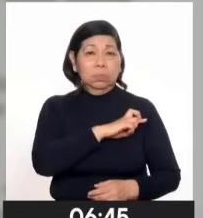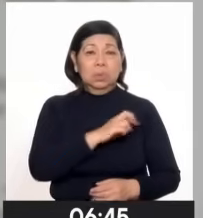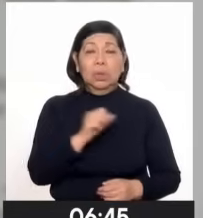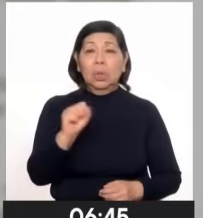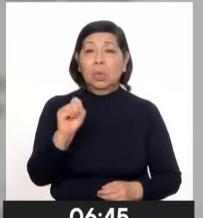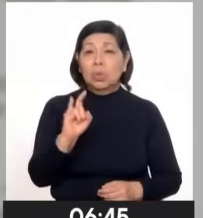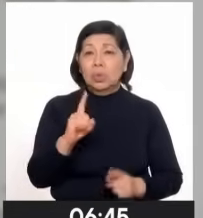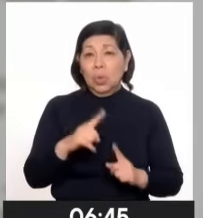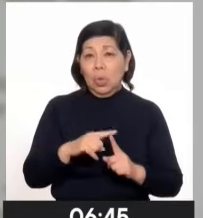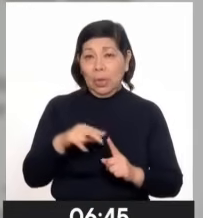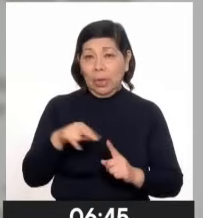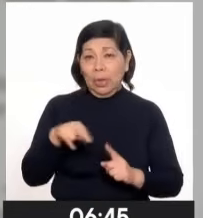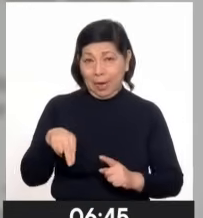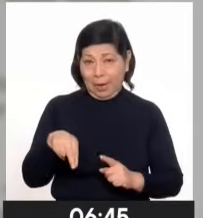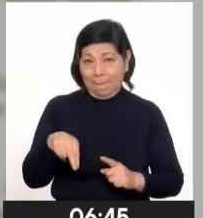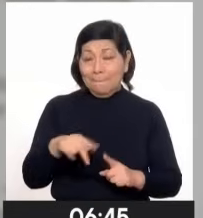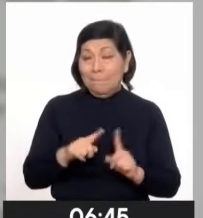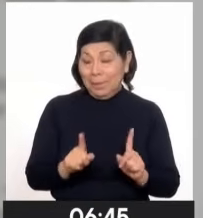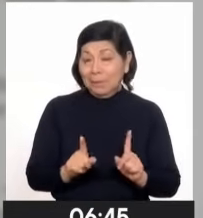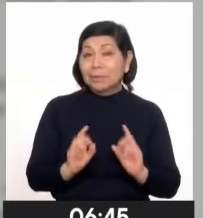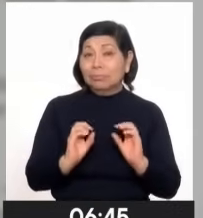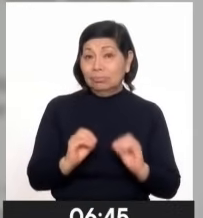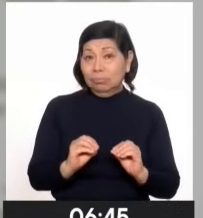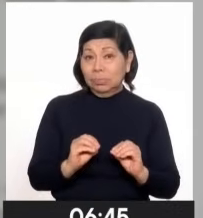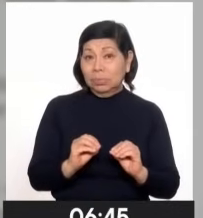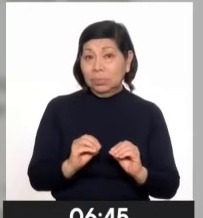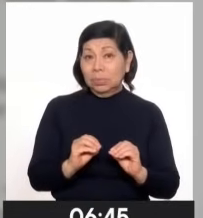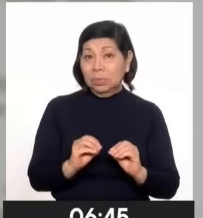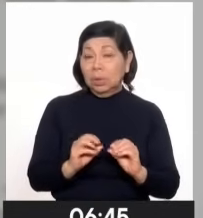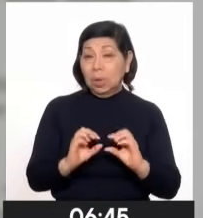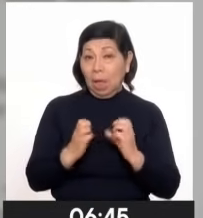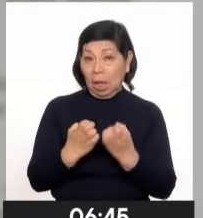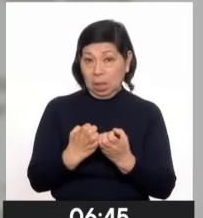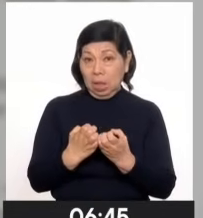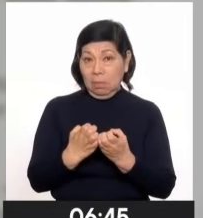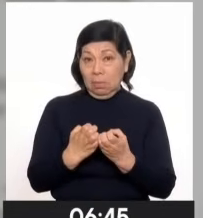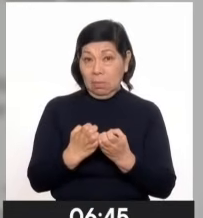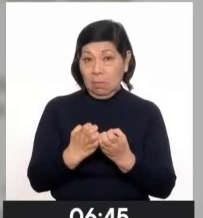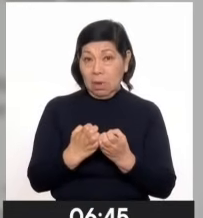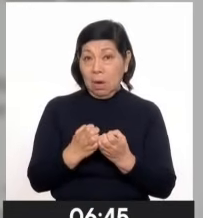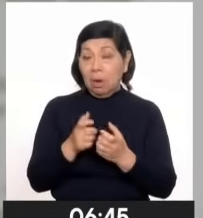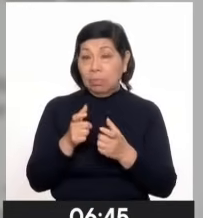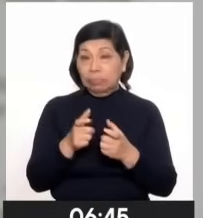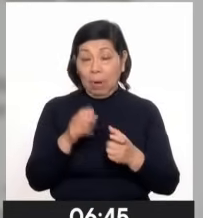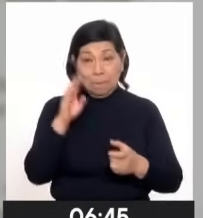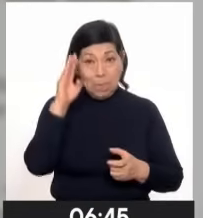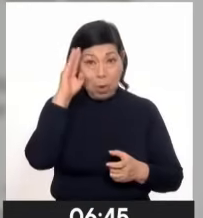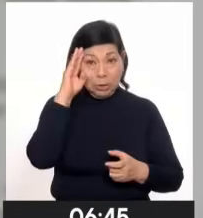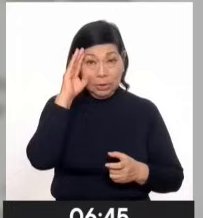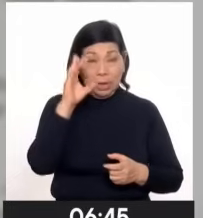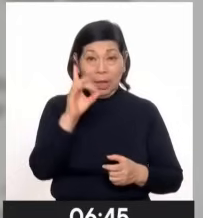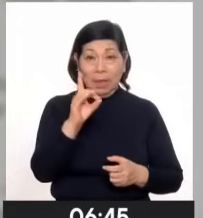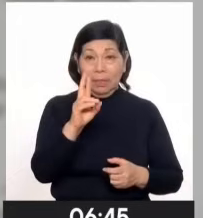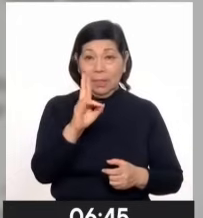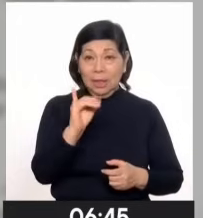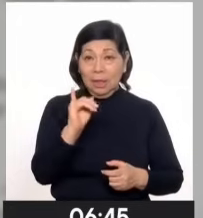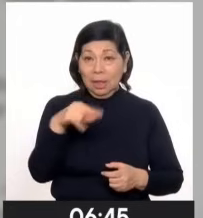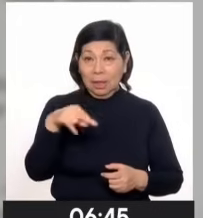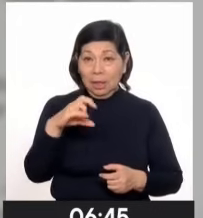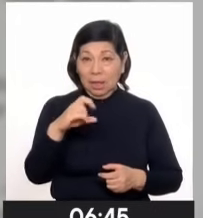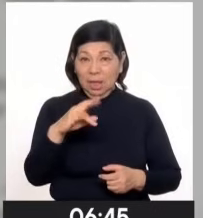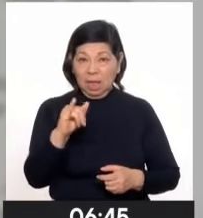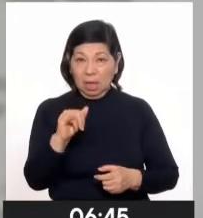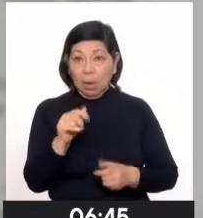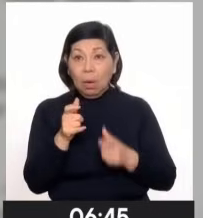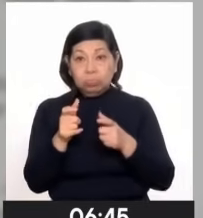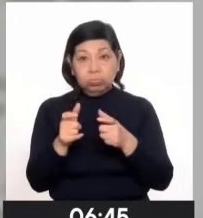sutran precisan que se ha dispuesto el viaje de un equipo de la división de homicidios dirincri de la Policía Nacional para